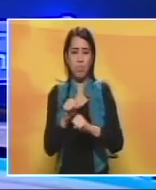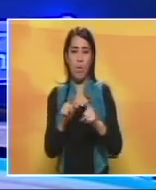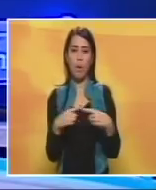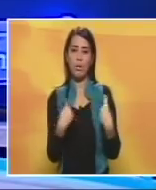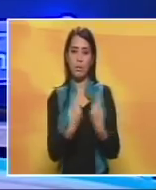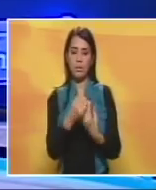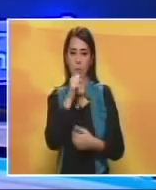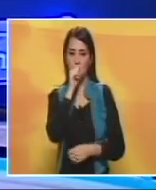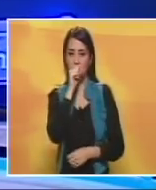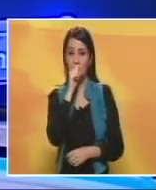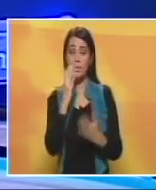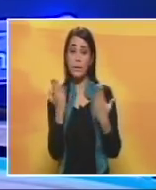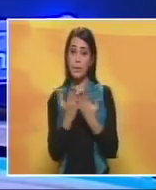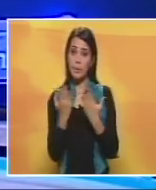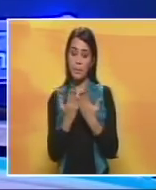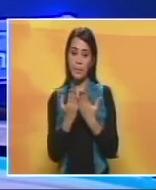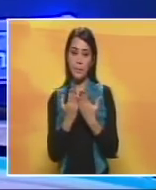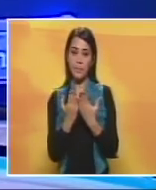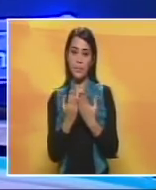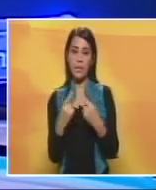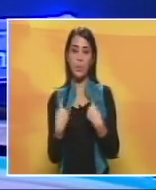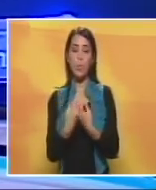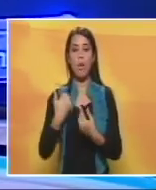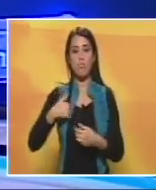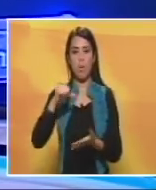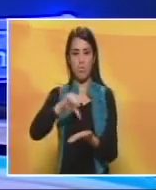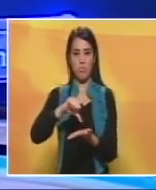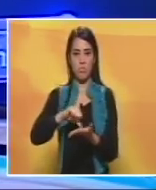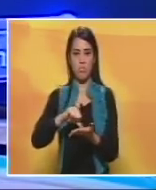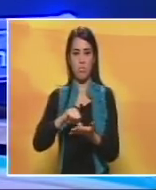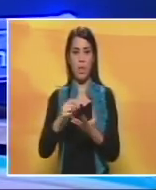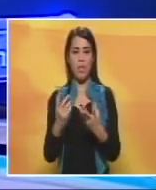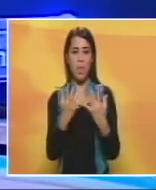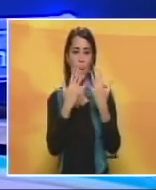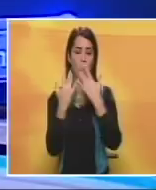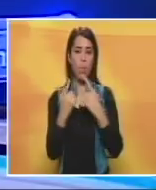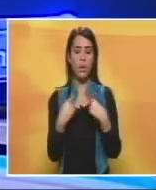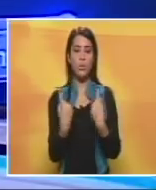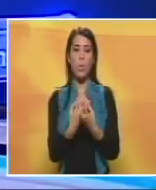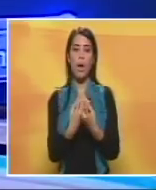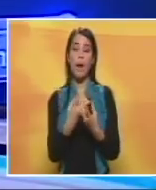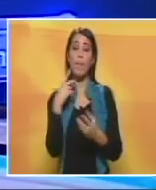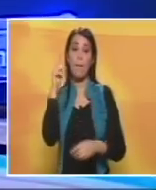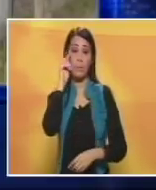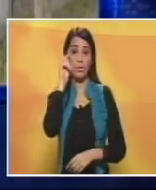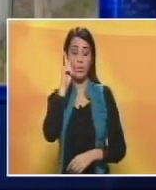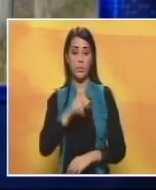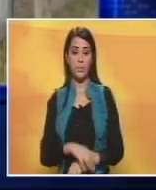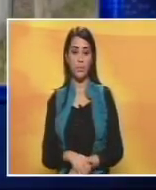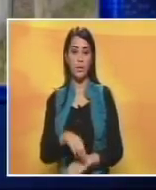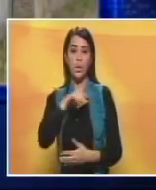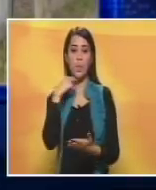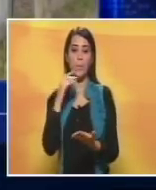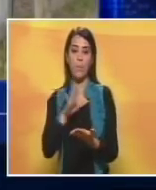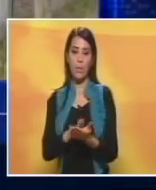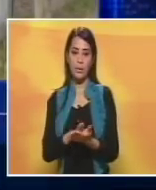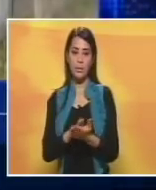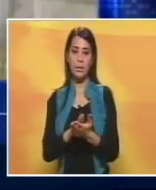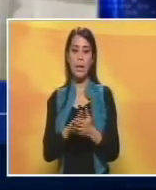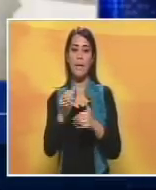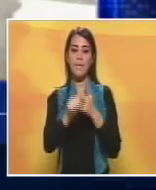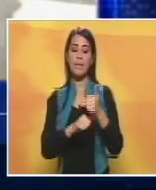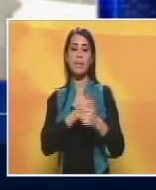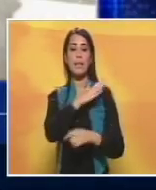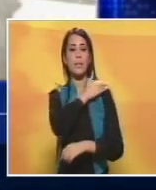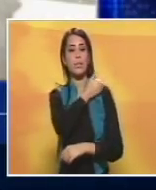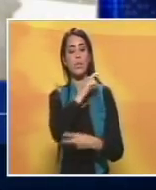registrada en una escuela de la provincia de Buenos Aires debido a la acumulación de gas en la sala de profesores. Los fallecidos son la vicedirectora